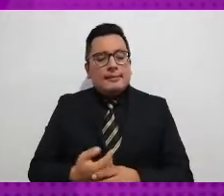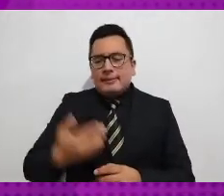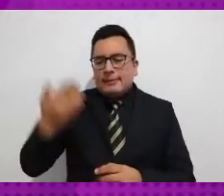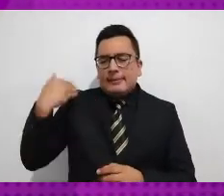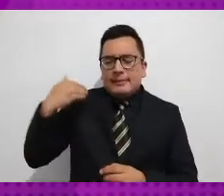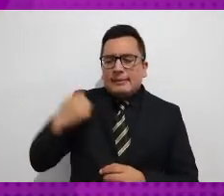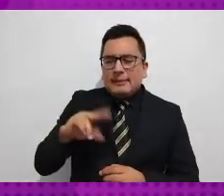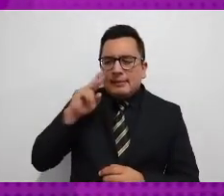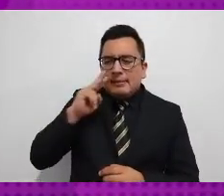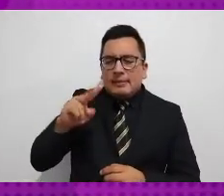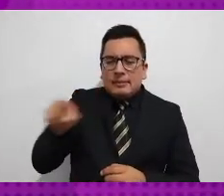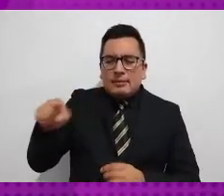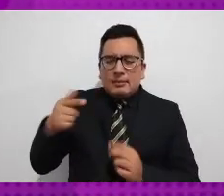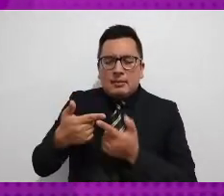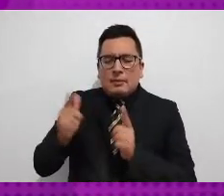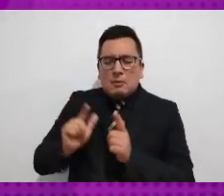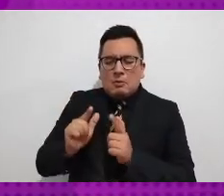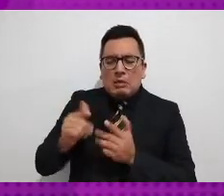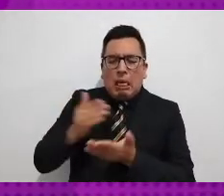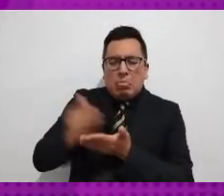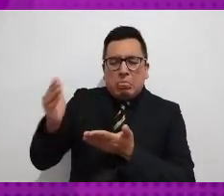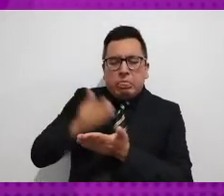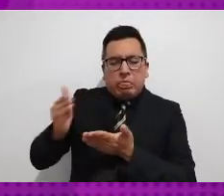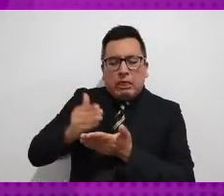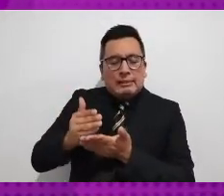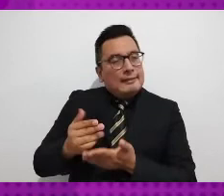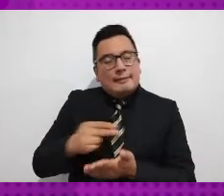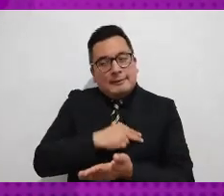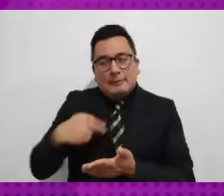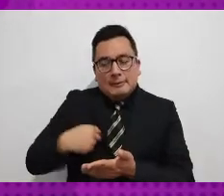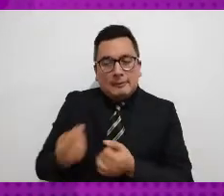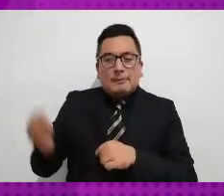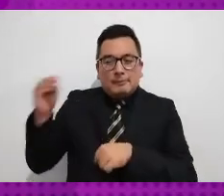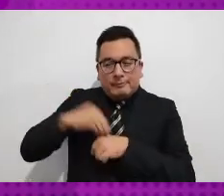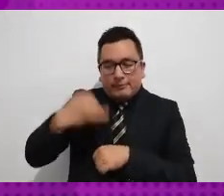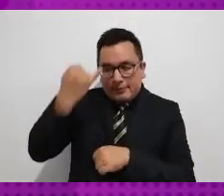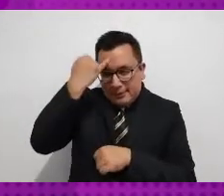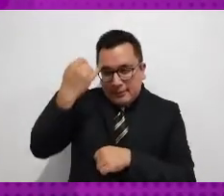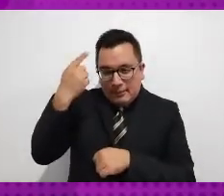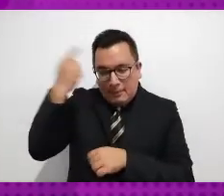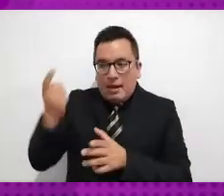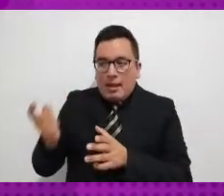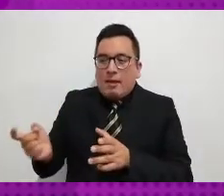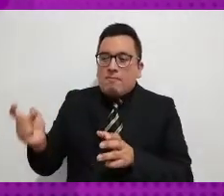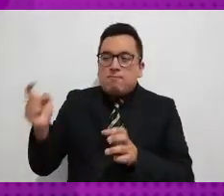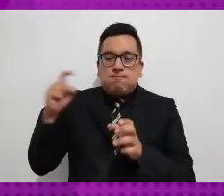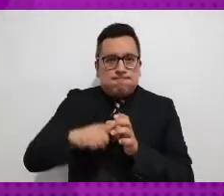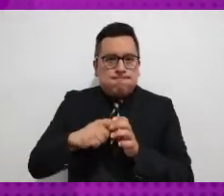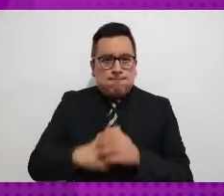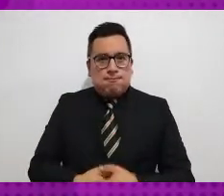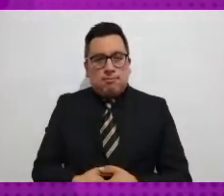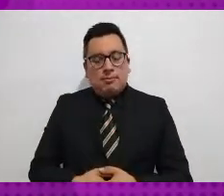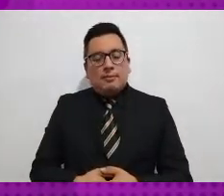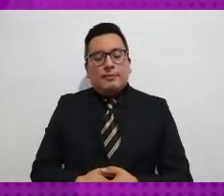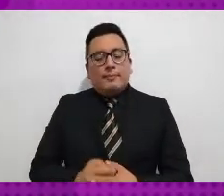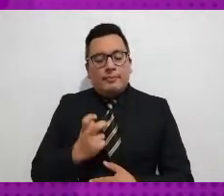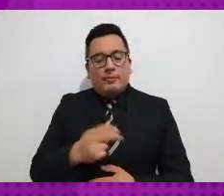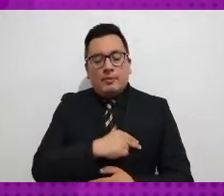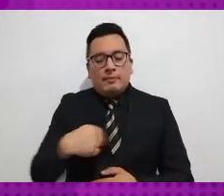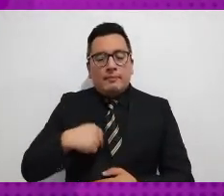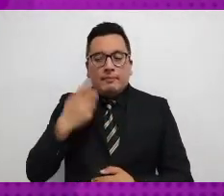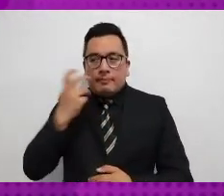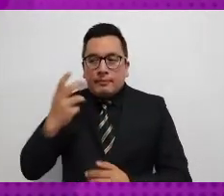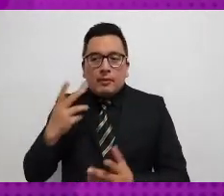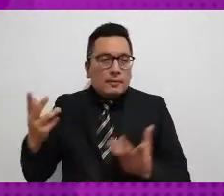participación de grupos históricamente discriminados. Las acciones afirmativas ayudan a que los grupos sociales puedan integrarse de mejor manera en